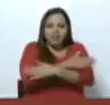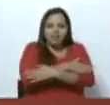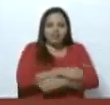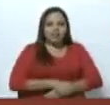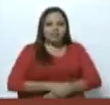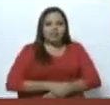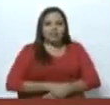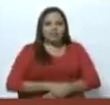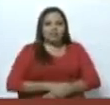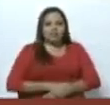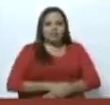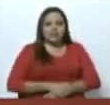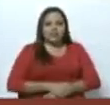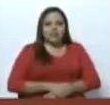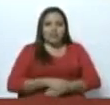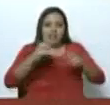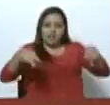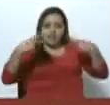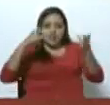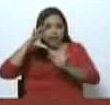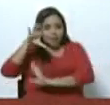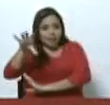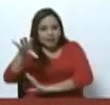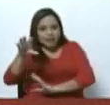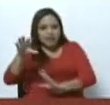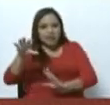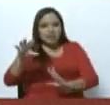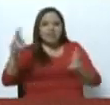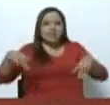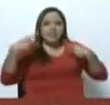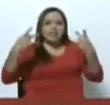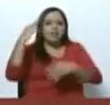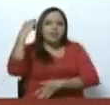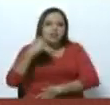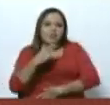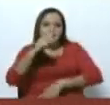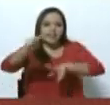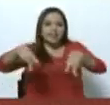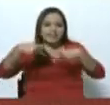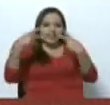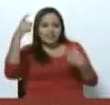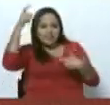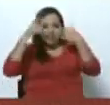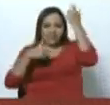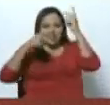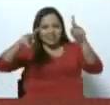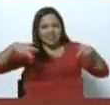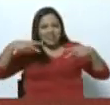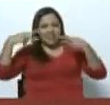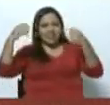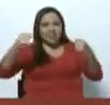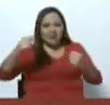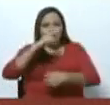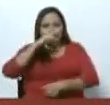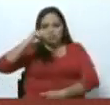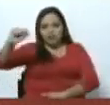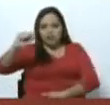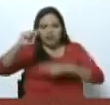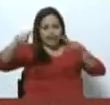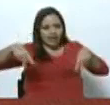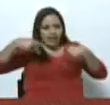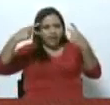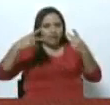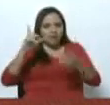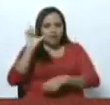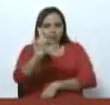la patria! ¡Que viva Bolívar! ¡Que viva Chávez! ¡Que viva Maduro! ¡Que viva el